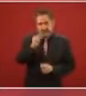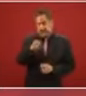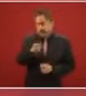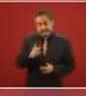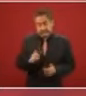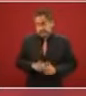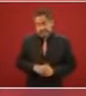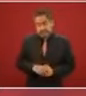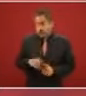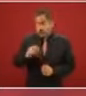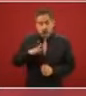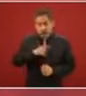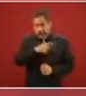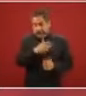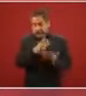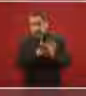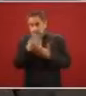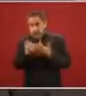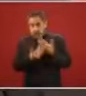no